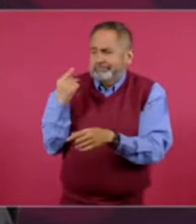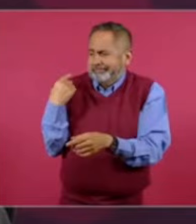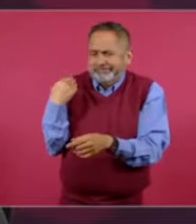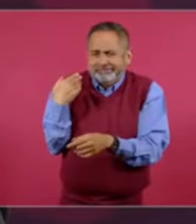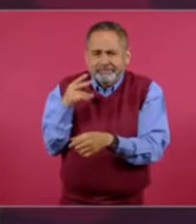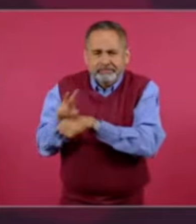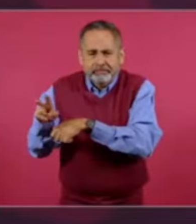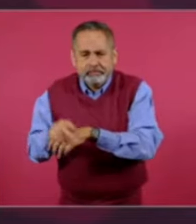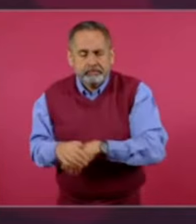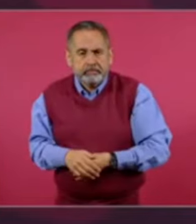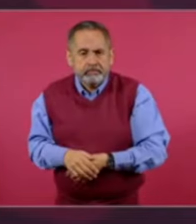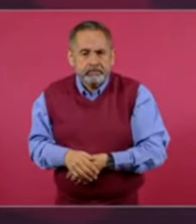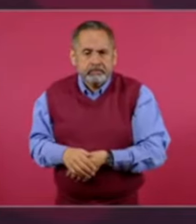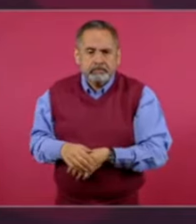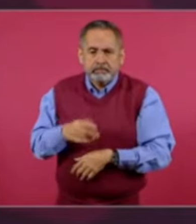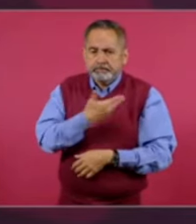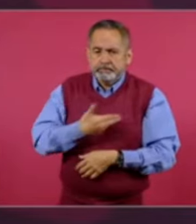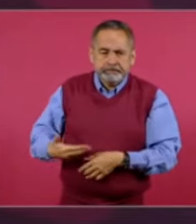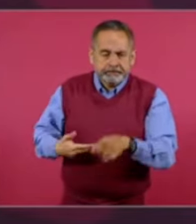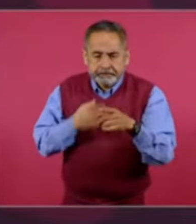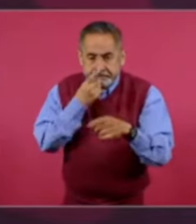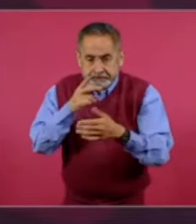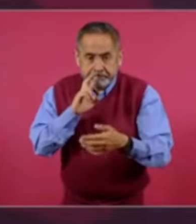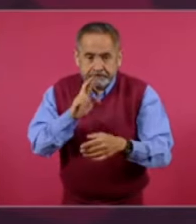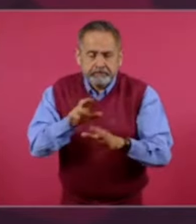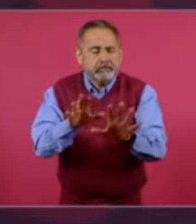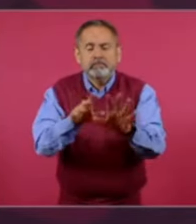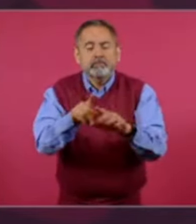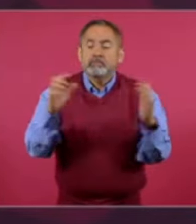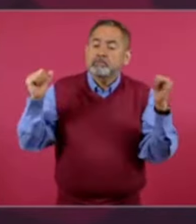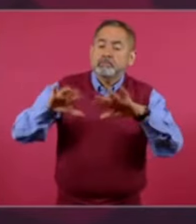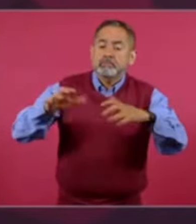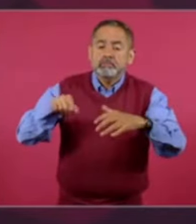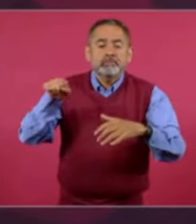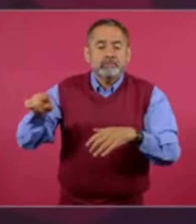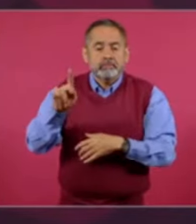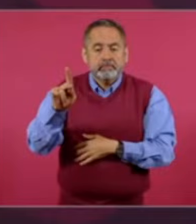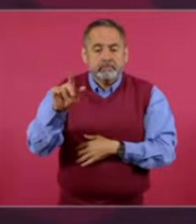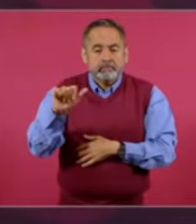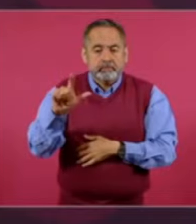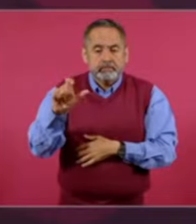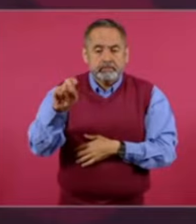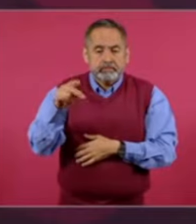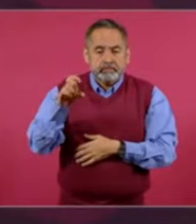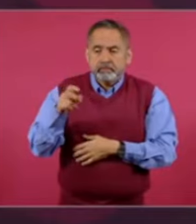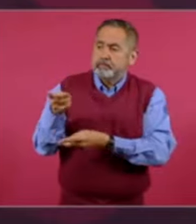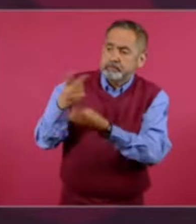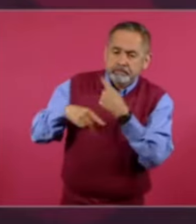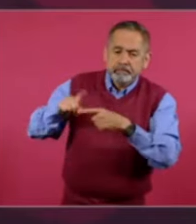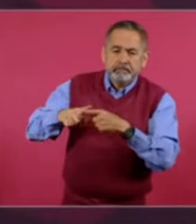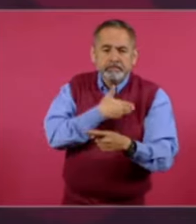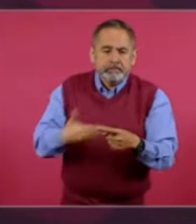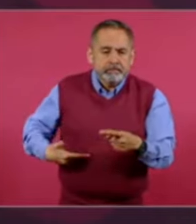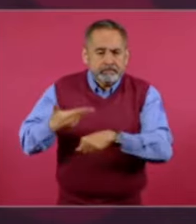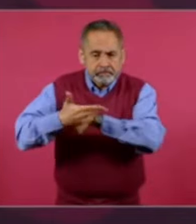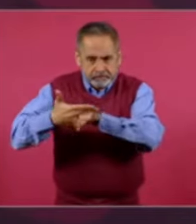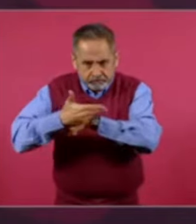un congreso en Palenque y asistieron la presidenta de